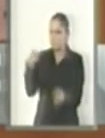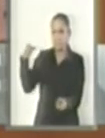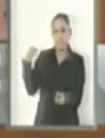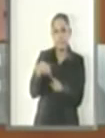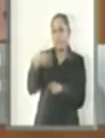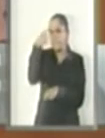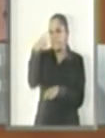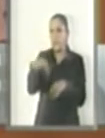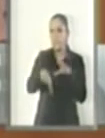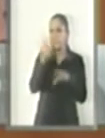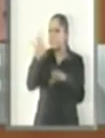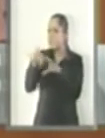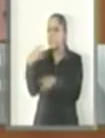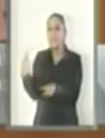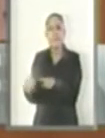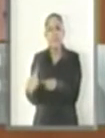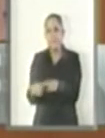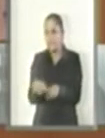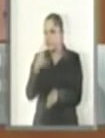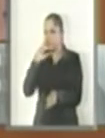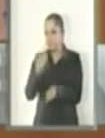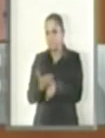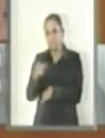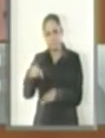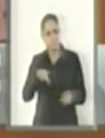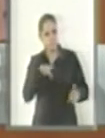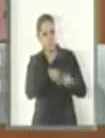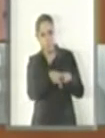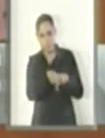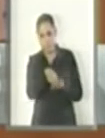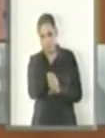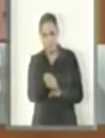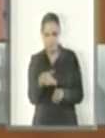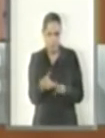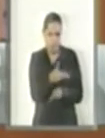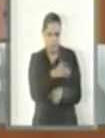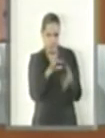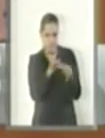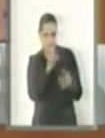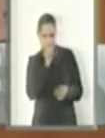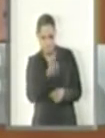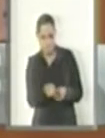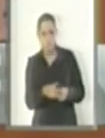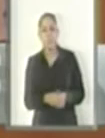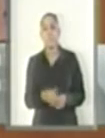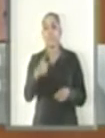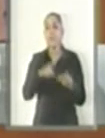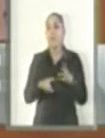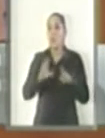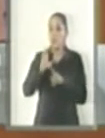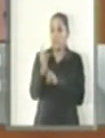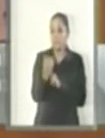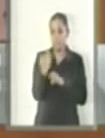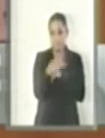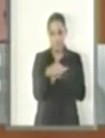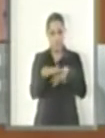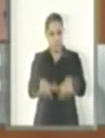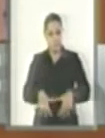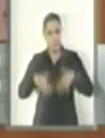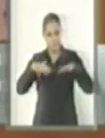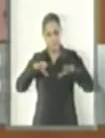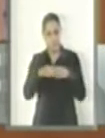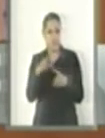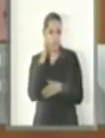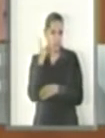de castigar a los responsables de los hechos mencionados. Y tercero, la Comisión Permanente del H. Congreso de la Unión exhorta a